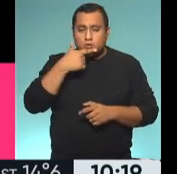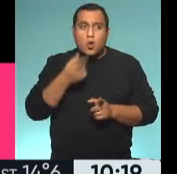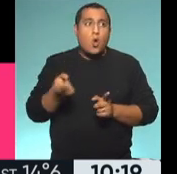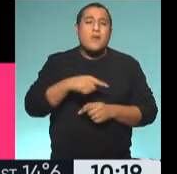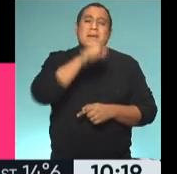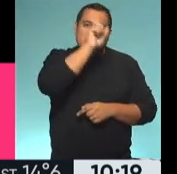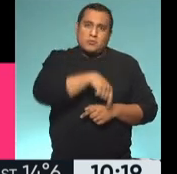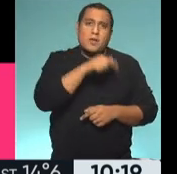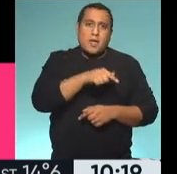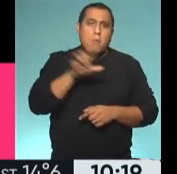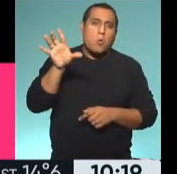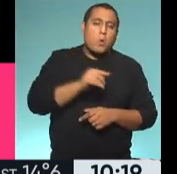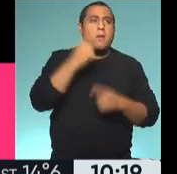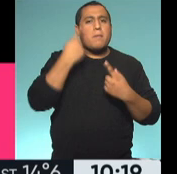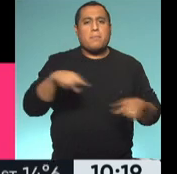Cole.